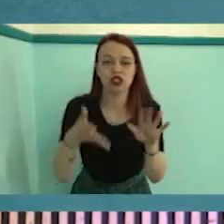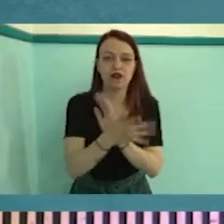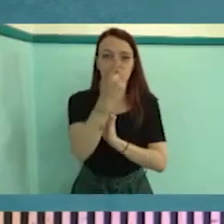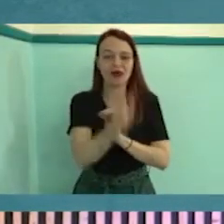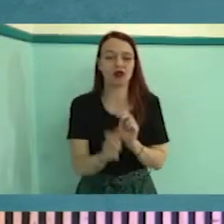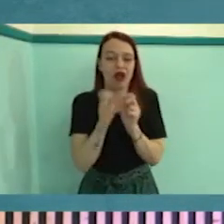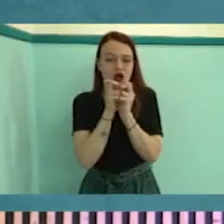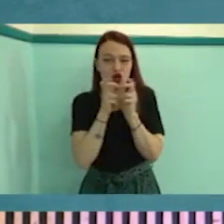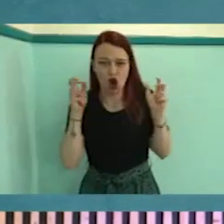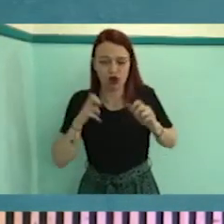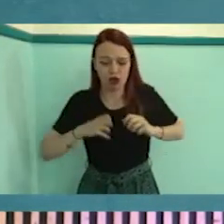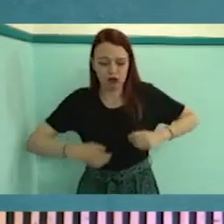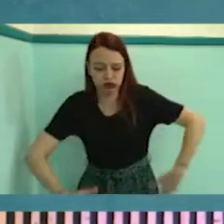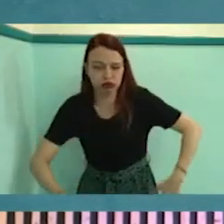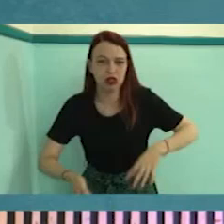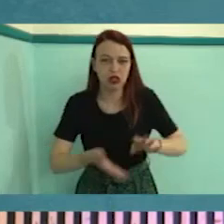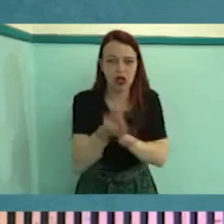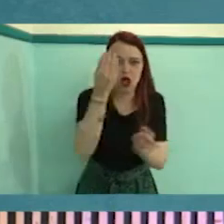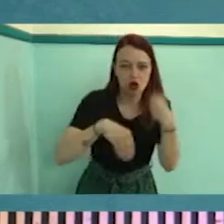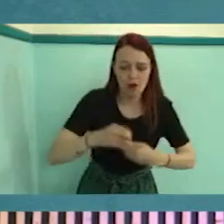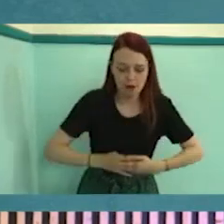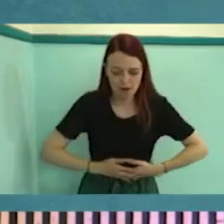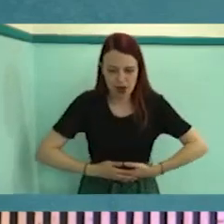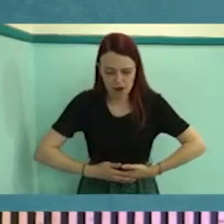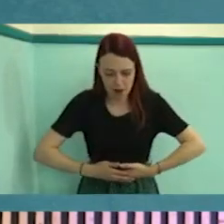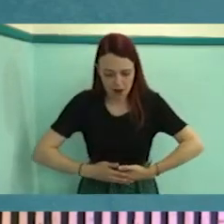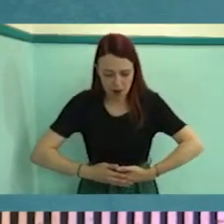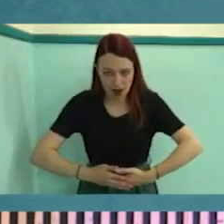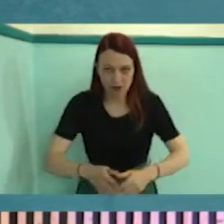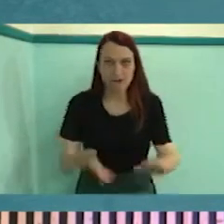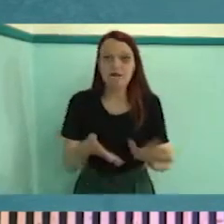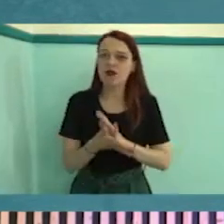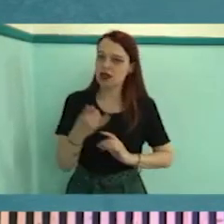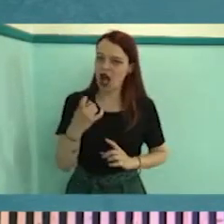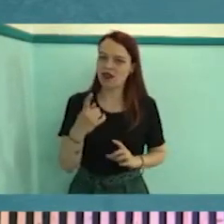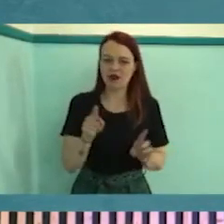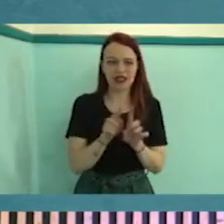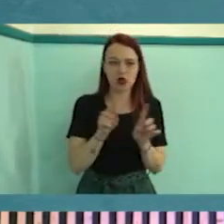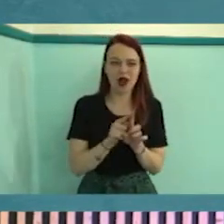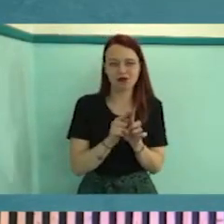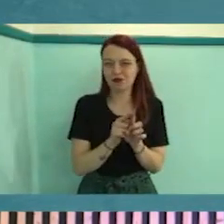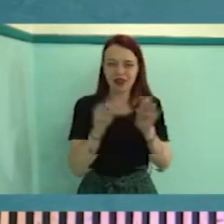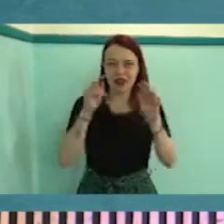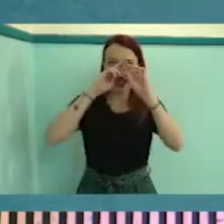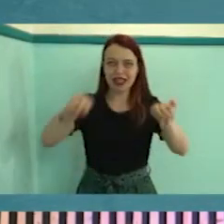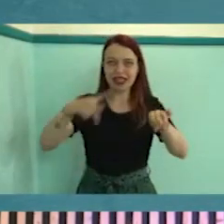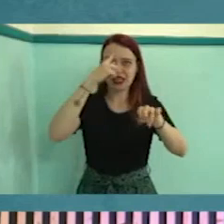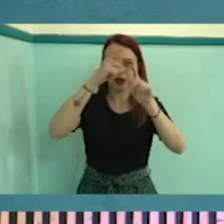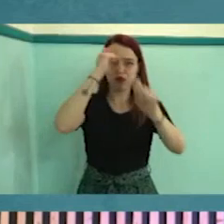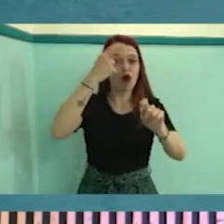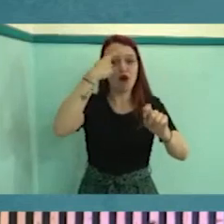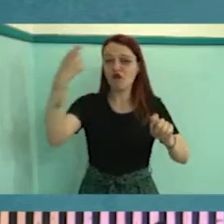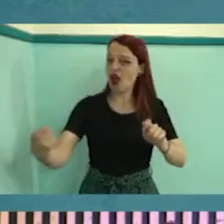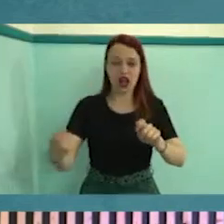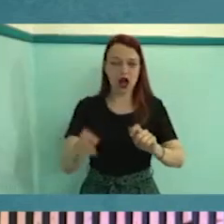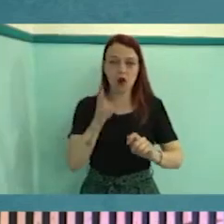gorda eh que engu que compulsivamente entonces eh tenemos que empezar a salir de esos conceptos no y de esos parámetros porque de nuevo